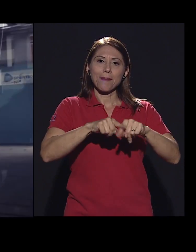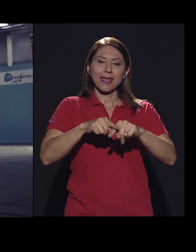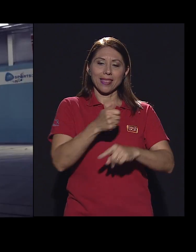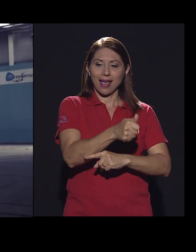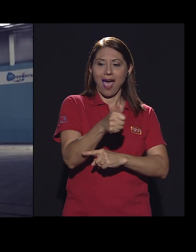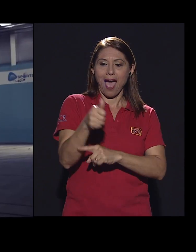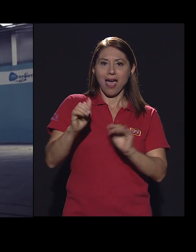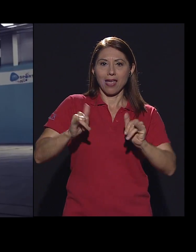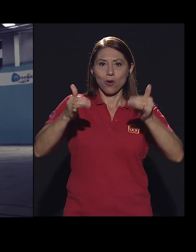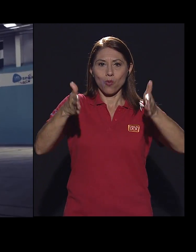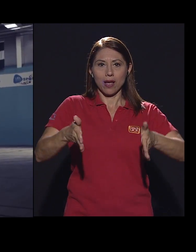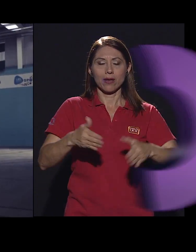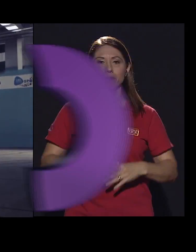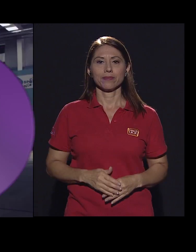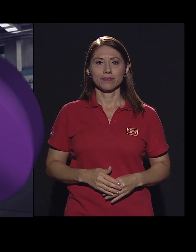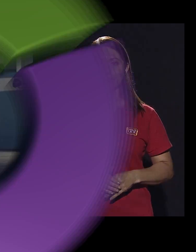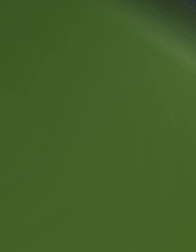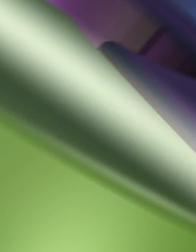sienta.